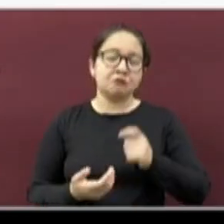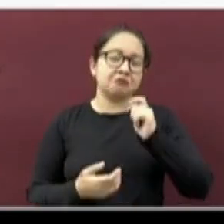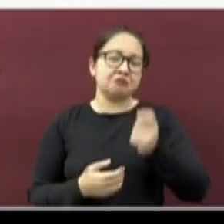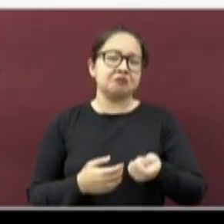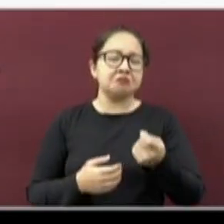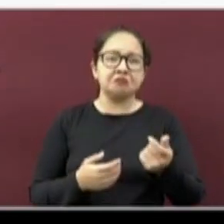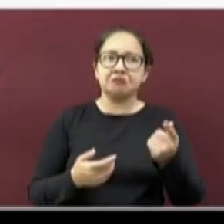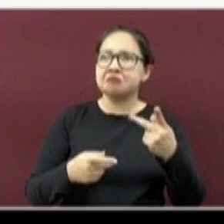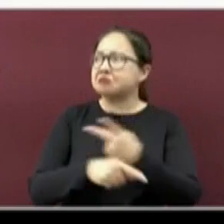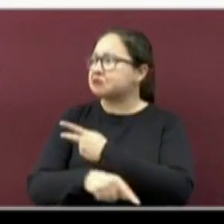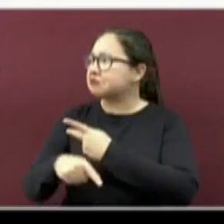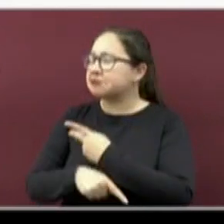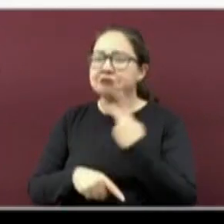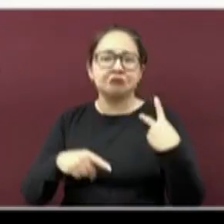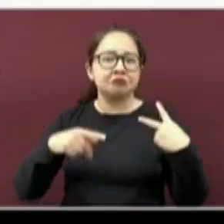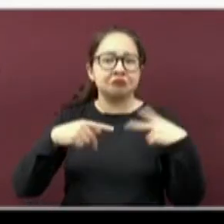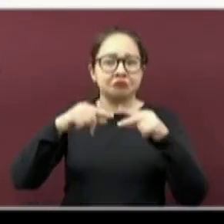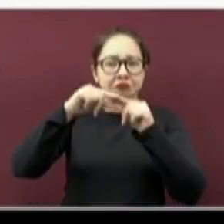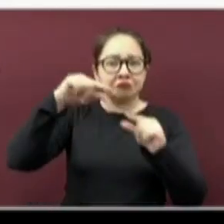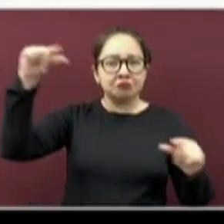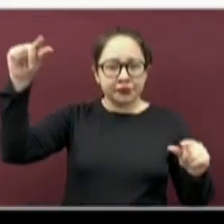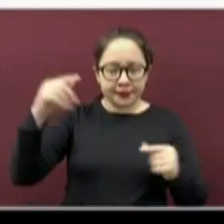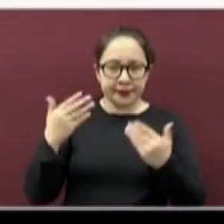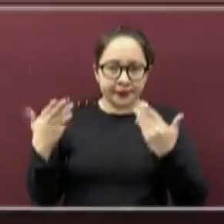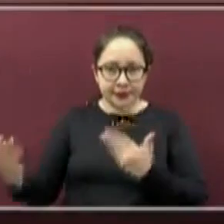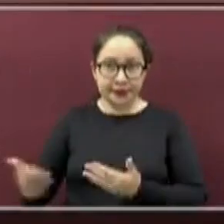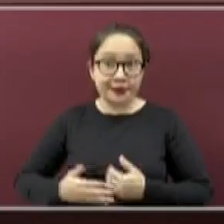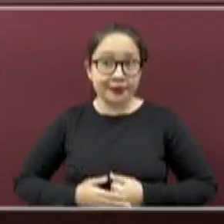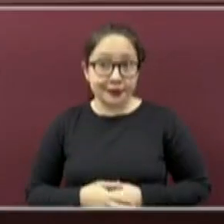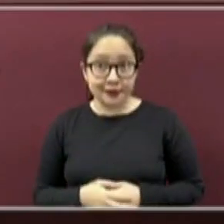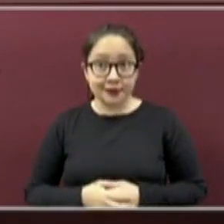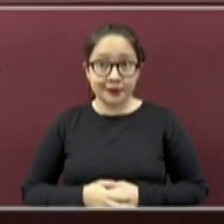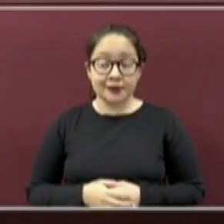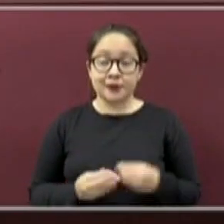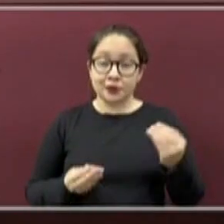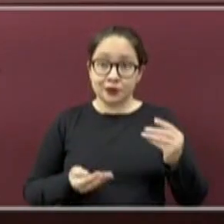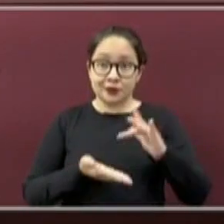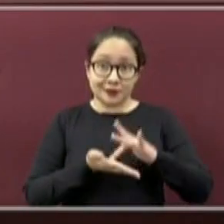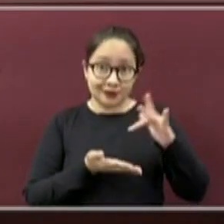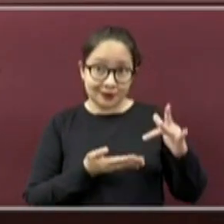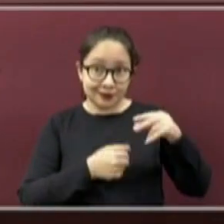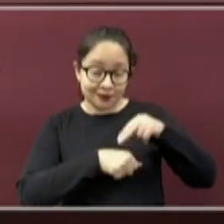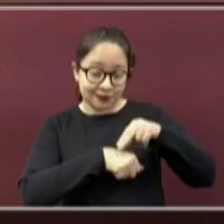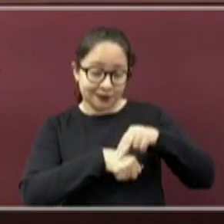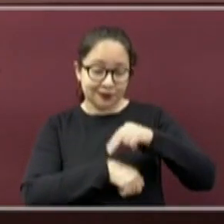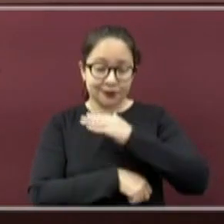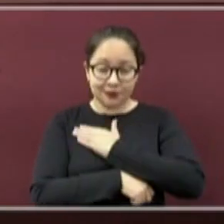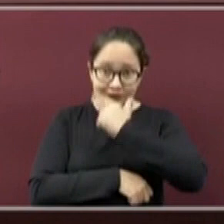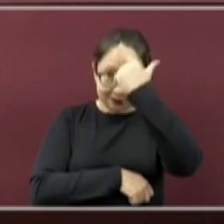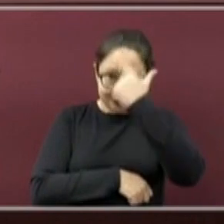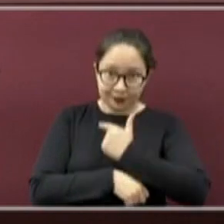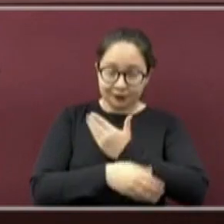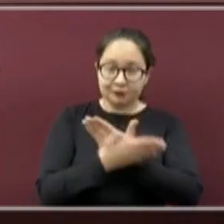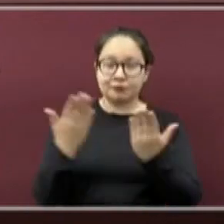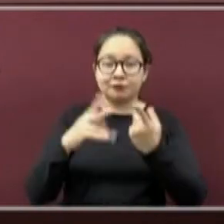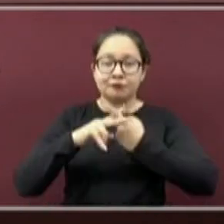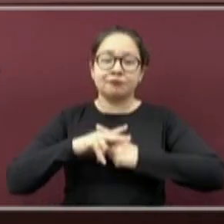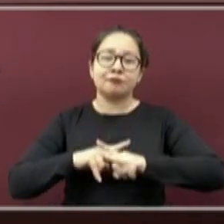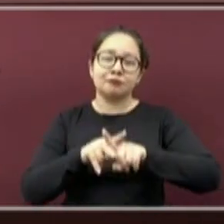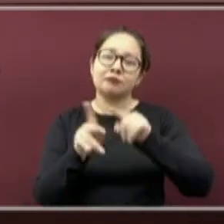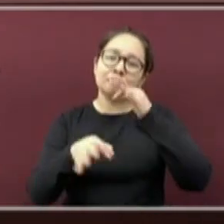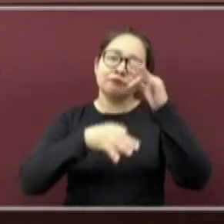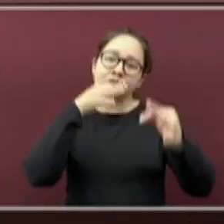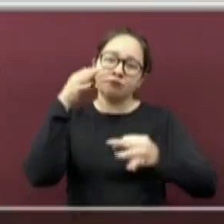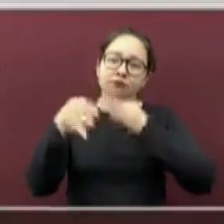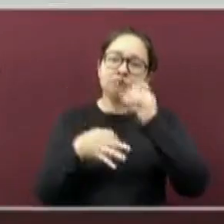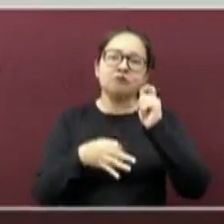la situación en la entidad. Adelante, doctora Dulce. Muchas gracias, doctora. Buenas noches. Iniciamos con el resumen de la